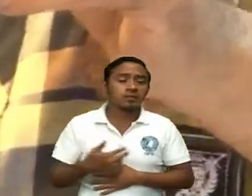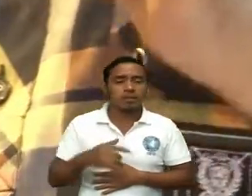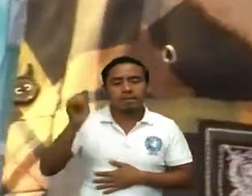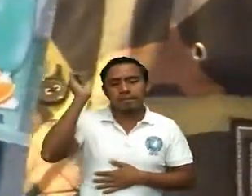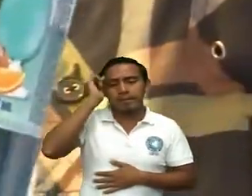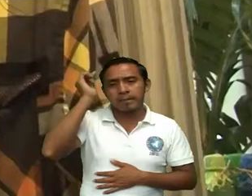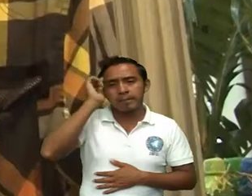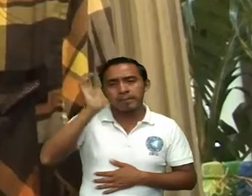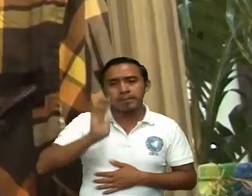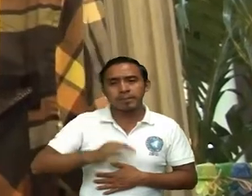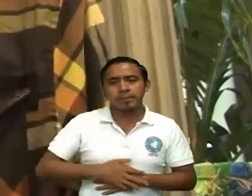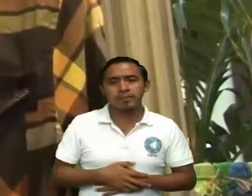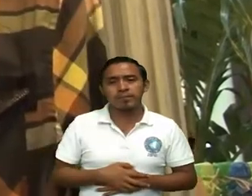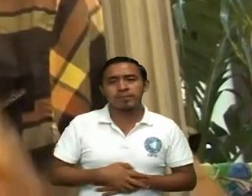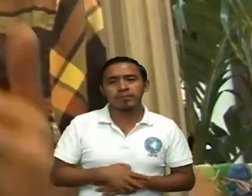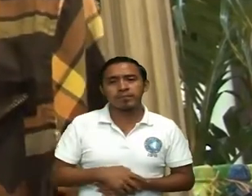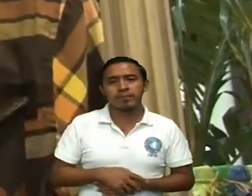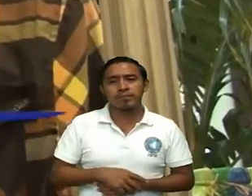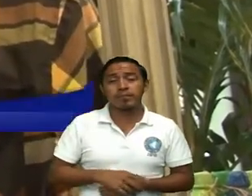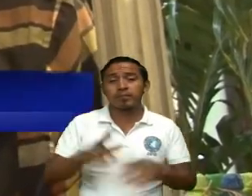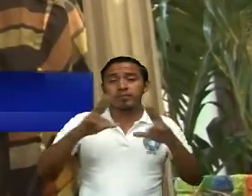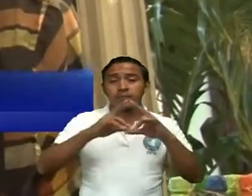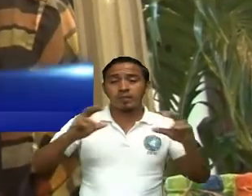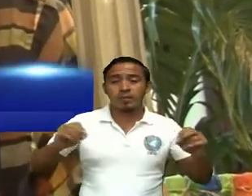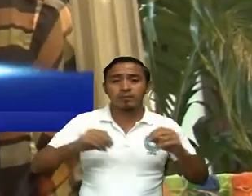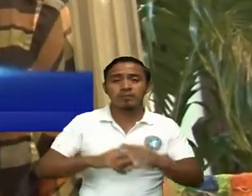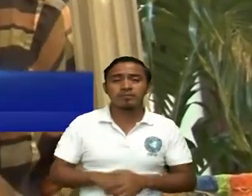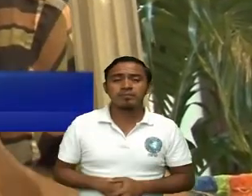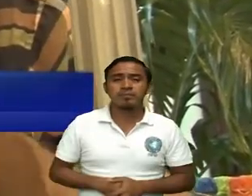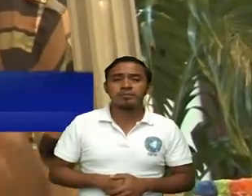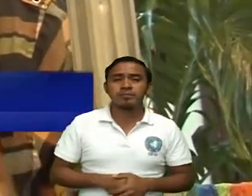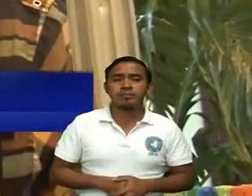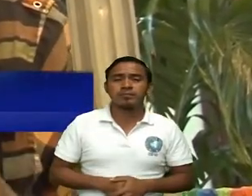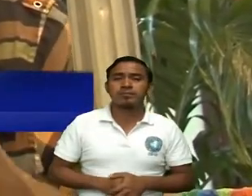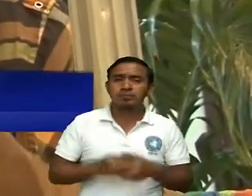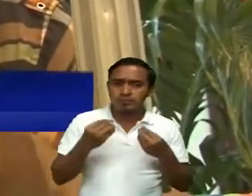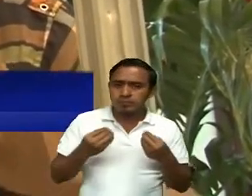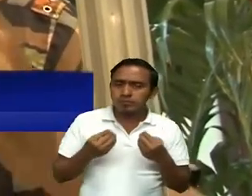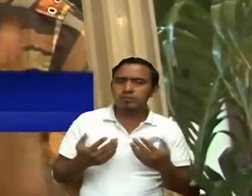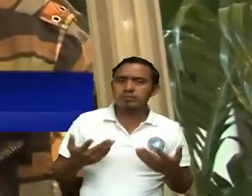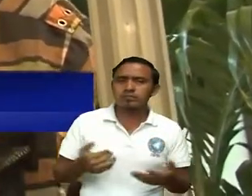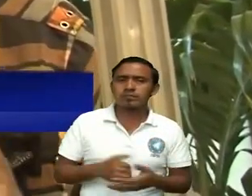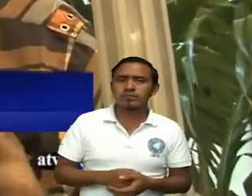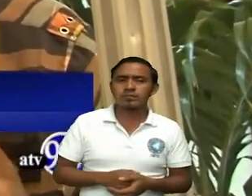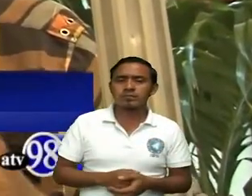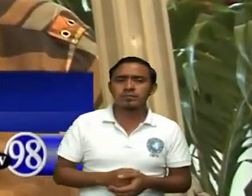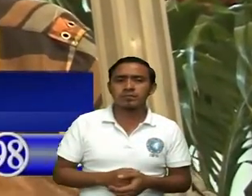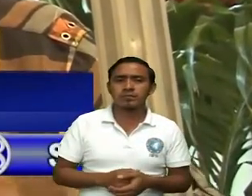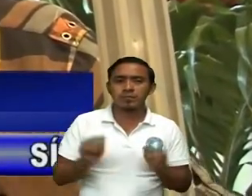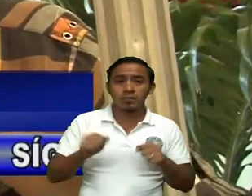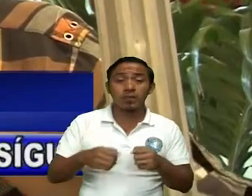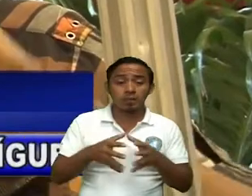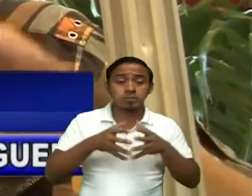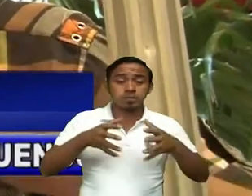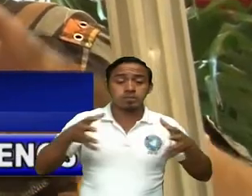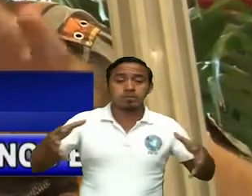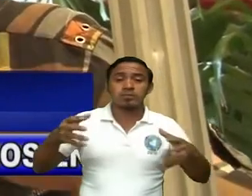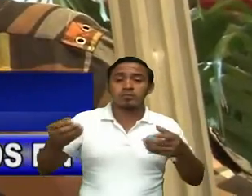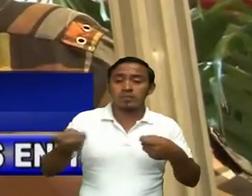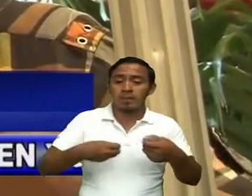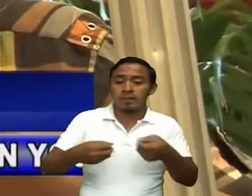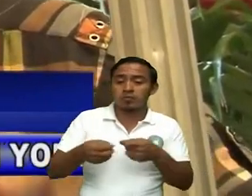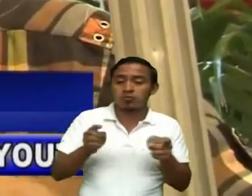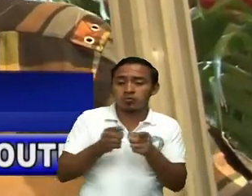que en Nicaragua hay muchas causas para crecer negocio pequeño